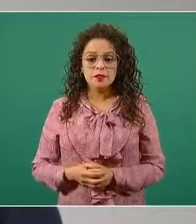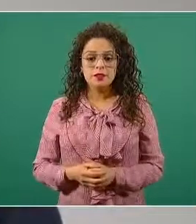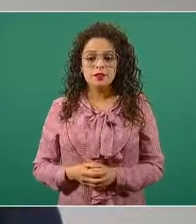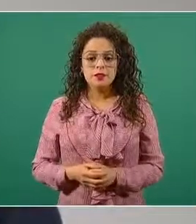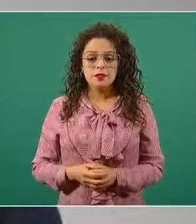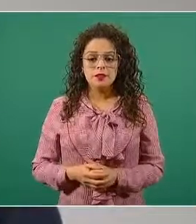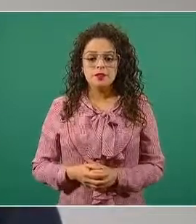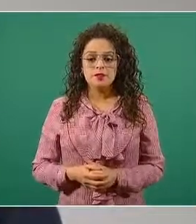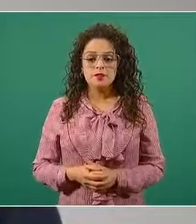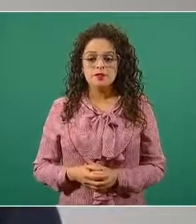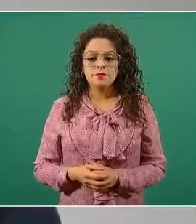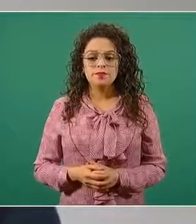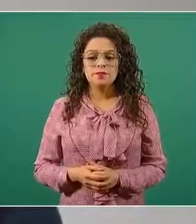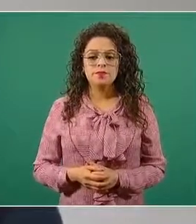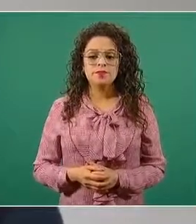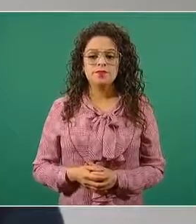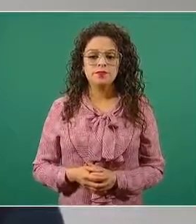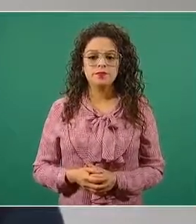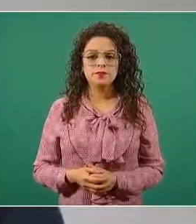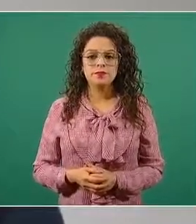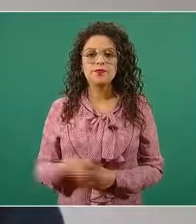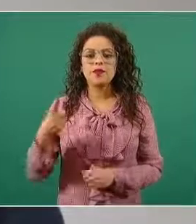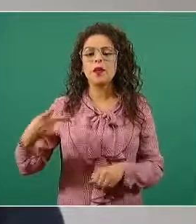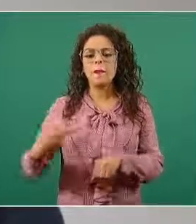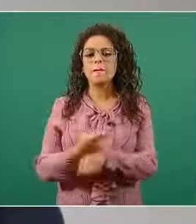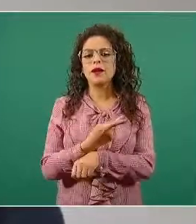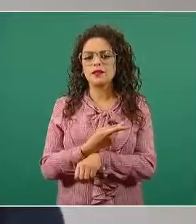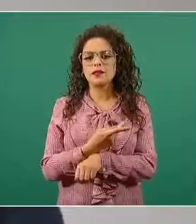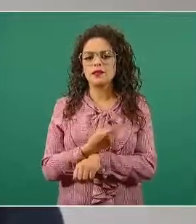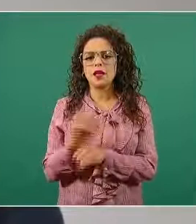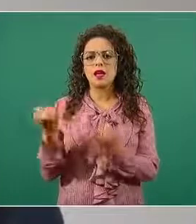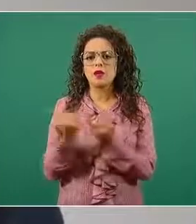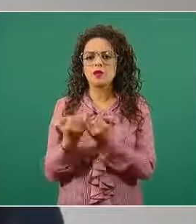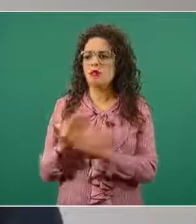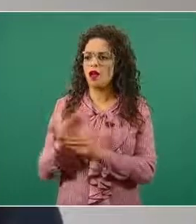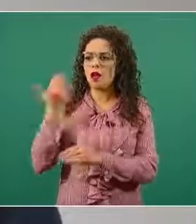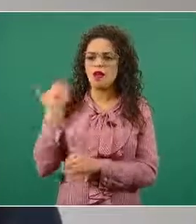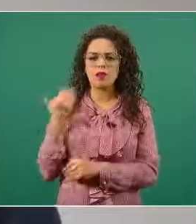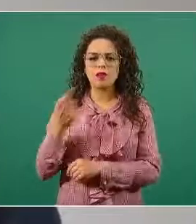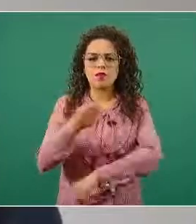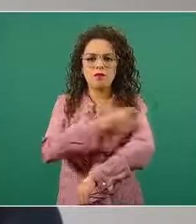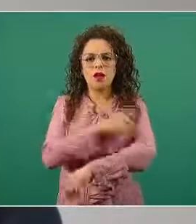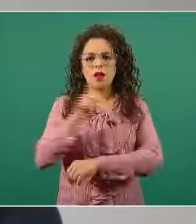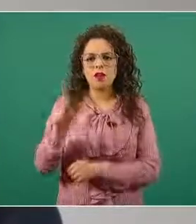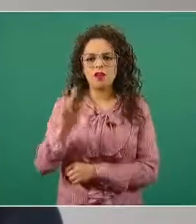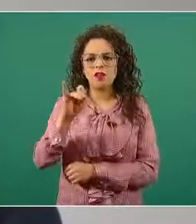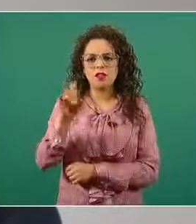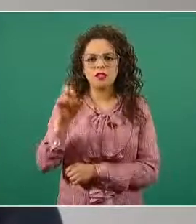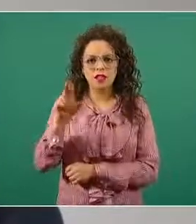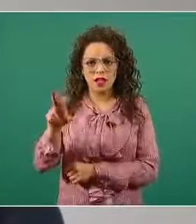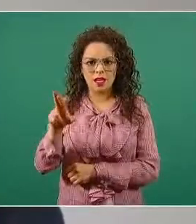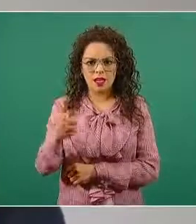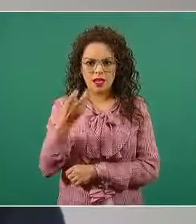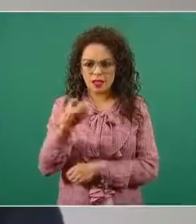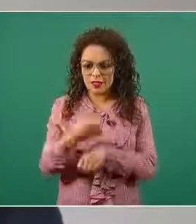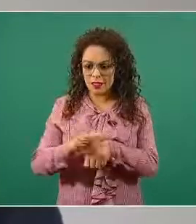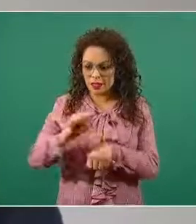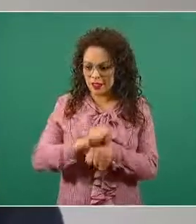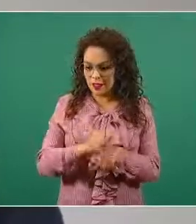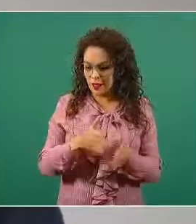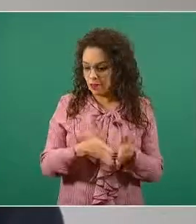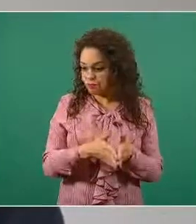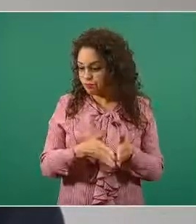efecto también que veíamos en su momento con la vacuna Pfizer-BioNTech, cuando se aplicó en aquella semana en donde